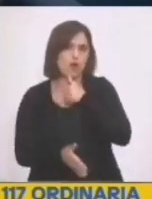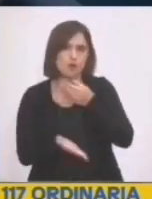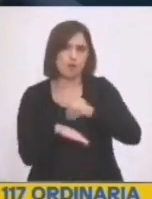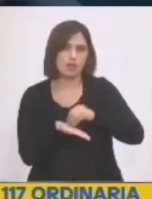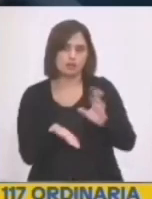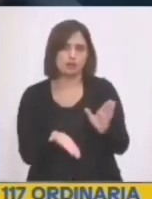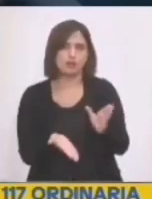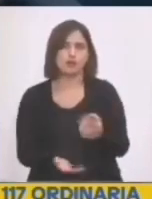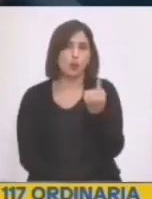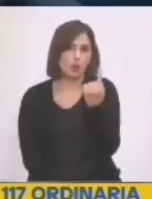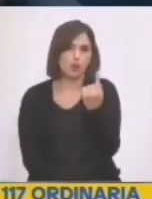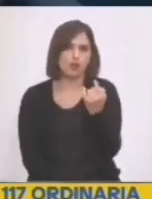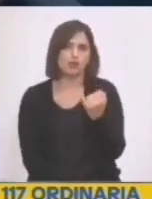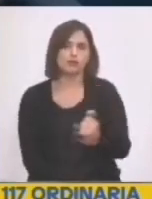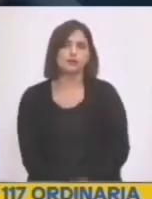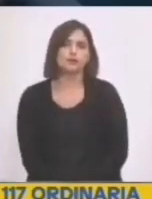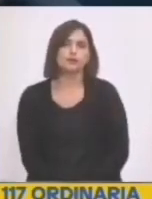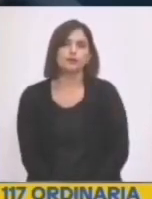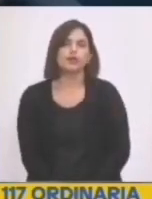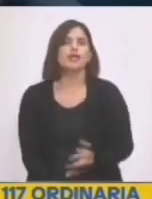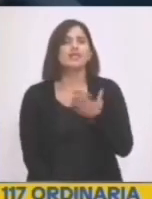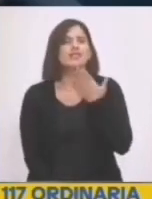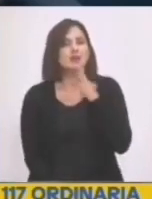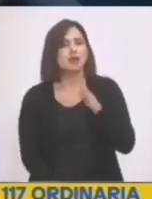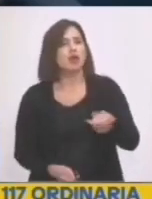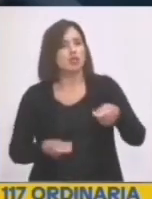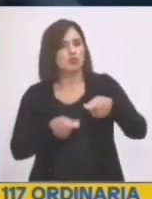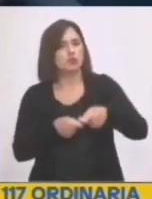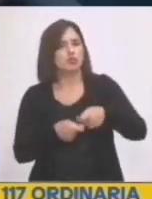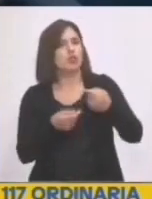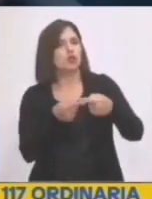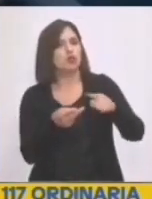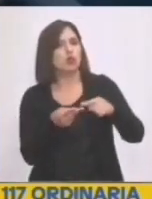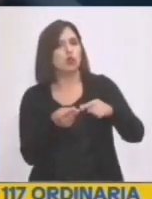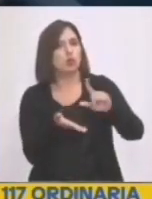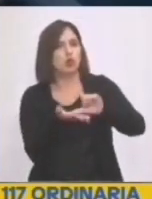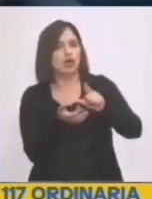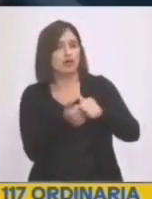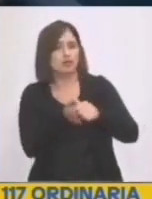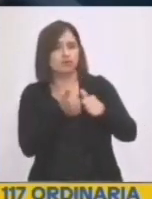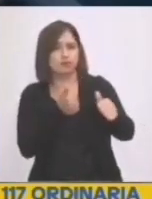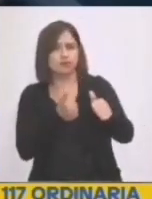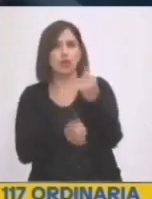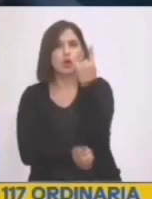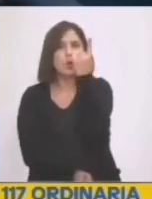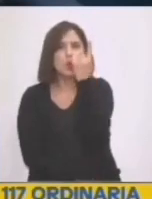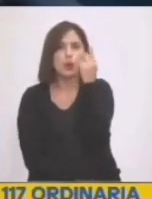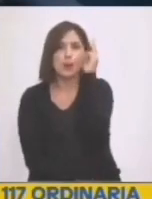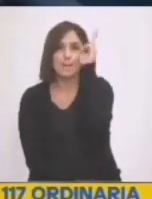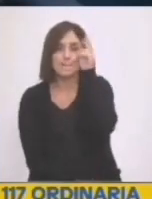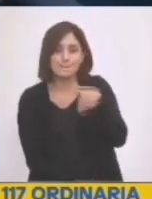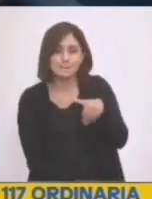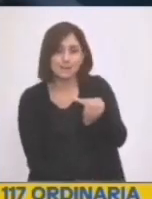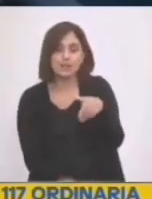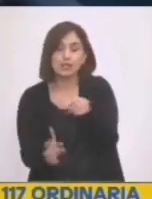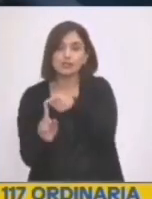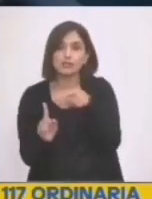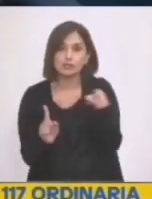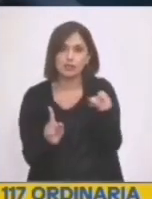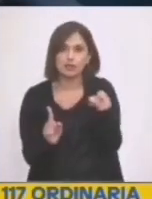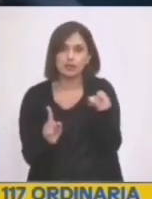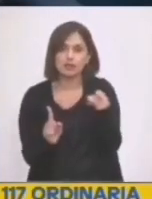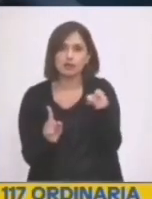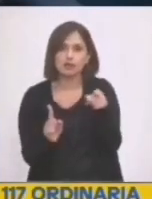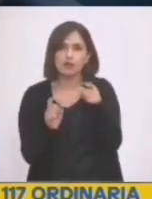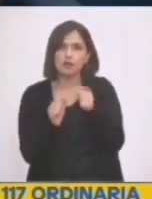ciertos subsidios de sectores aislados donde ya hemos dicho pues llegar una micro a la semana para poder ir